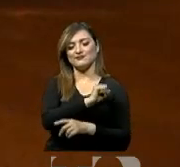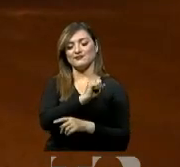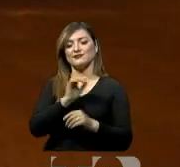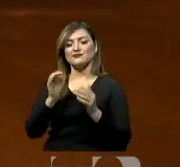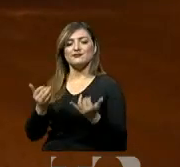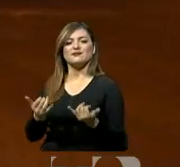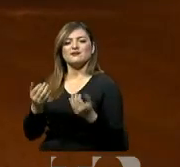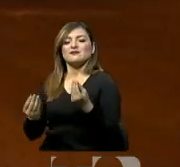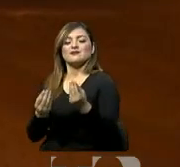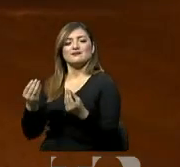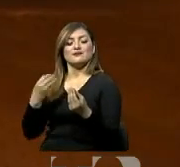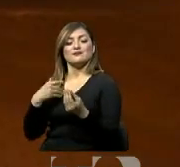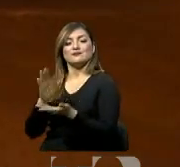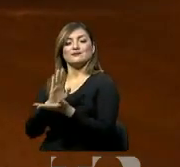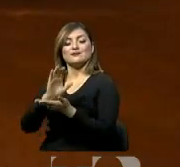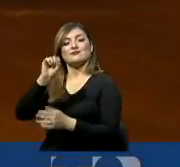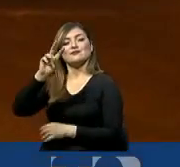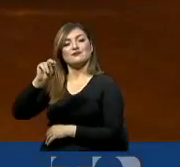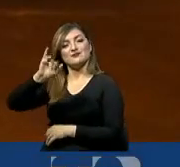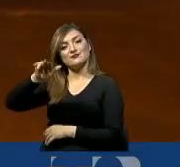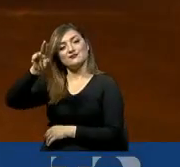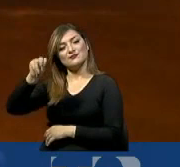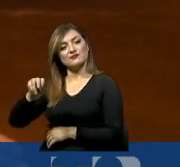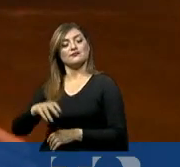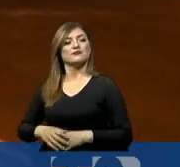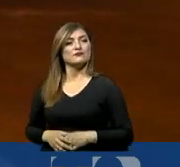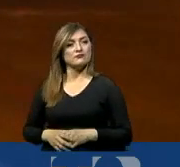los vecinos denuncian que este adoquinado lleva